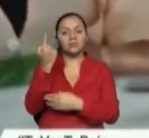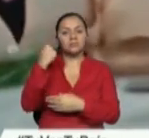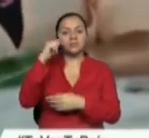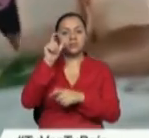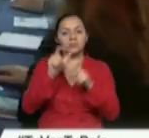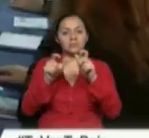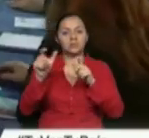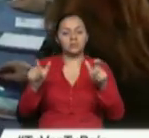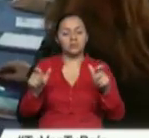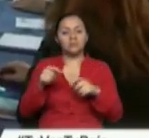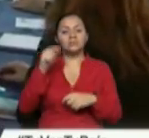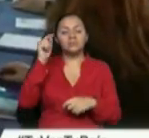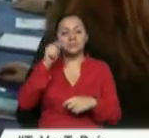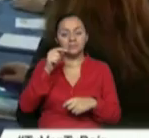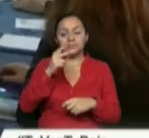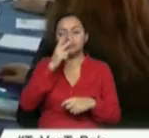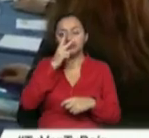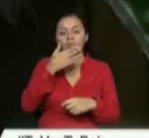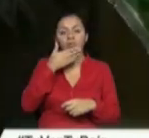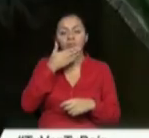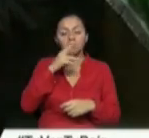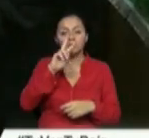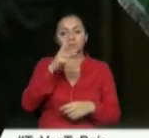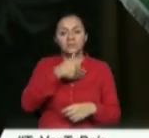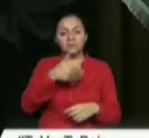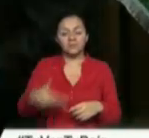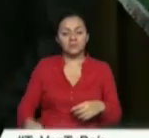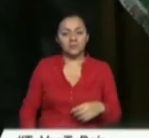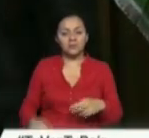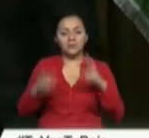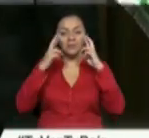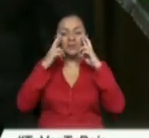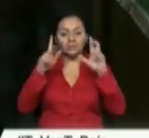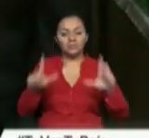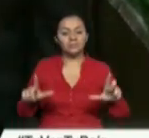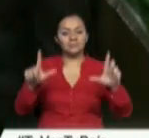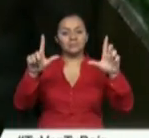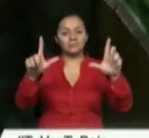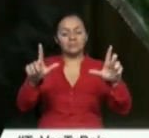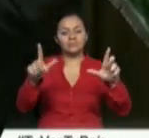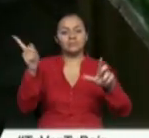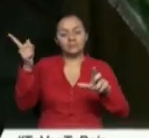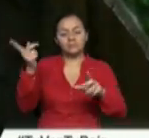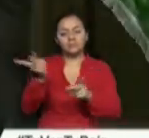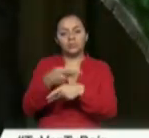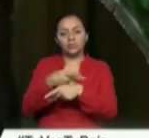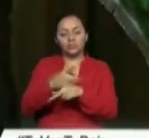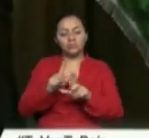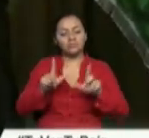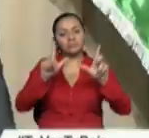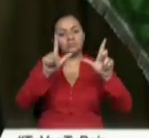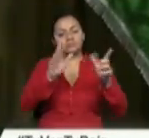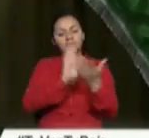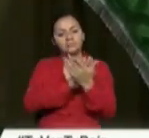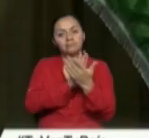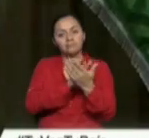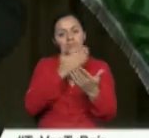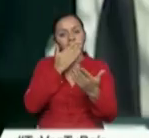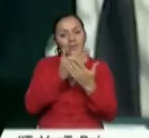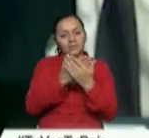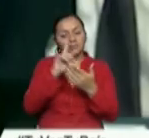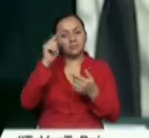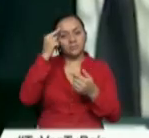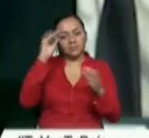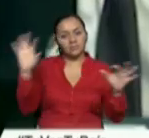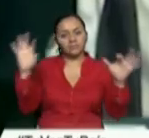habitantes en este evento además el vicepresidente recibió un reconocimiento de la cámara ecuatoriana de industriales y procesadores atuneros e